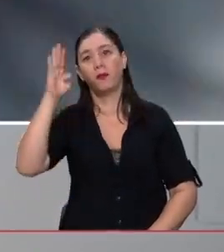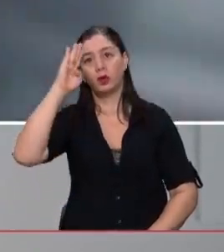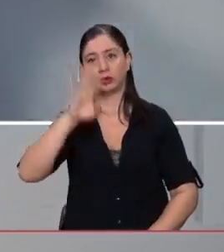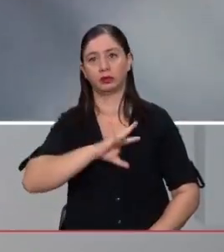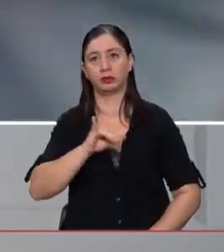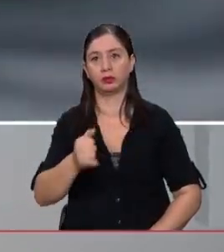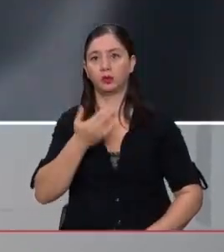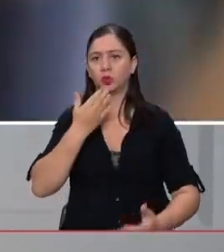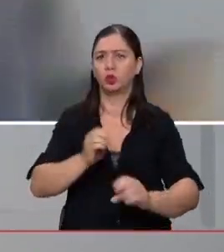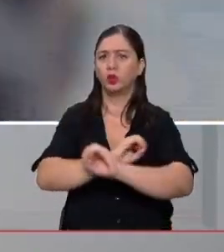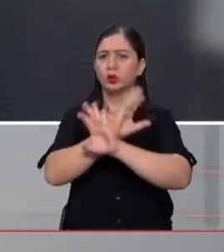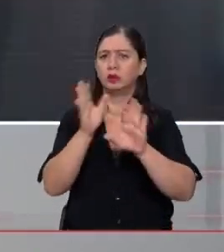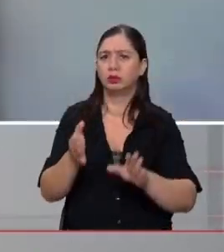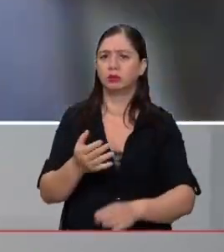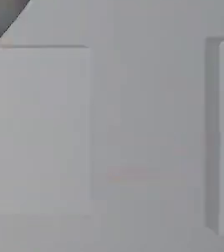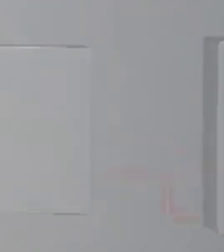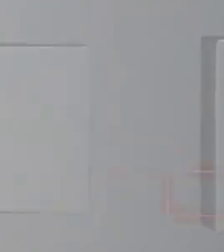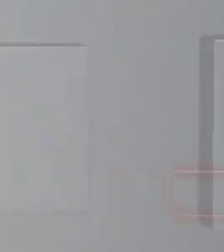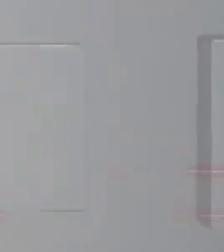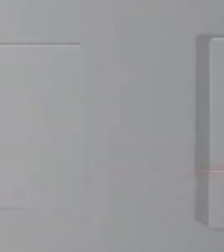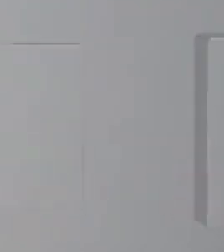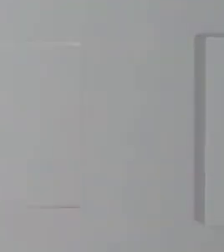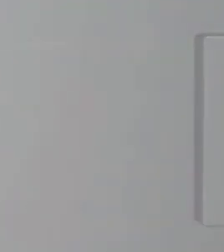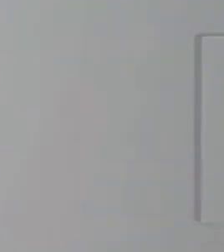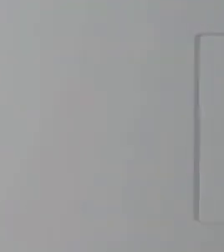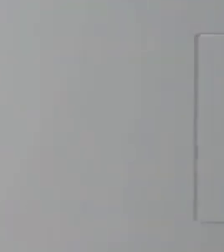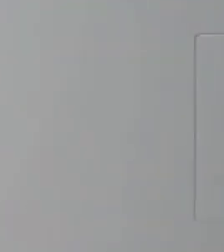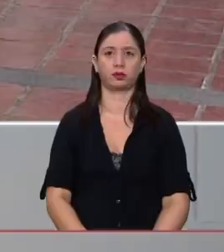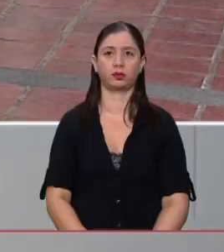Jaime Chávez, buen día. ¿Qué le iban a robar al uniformado?